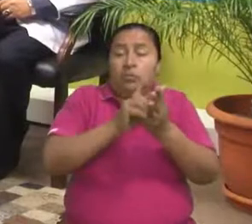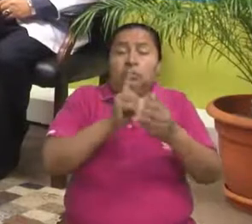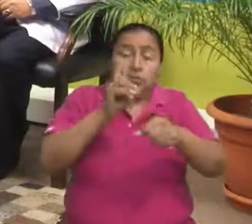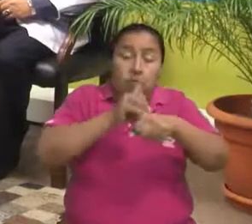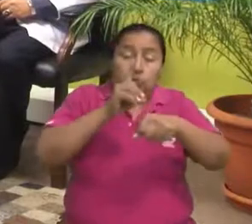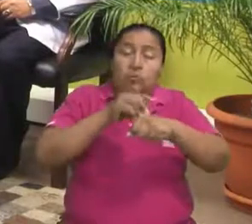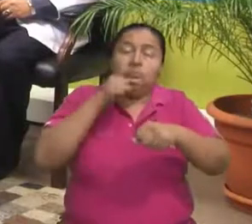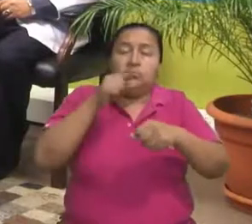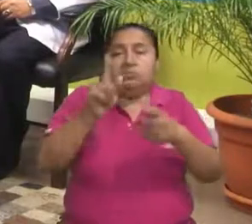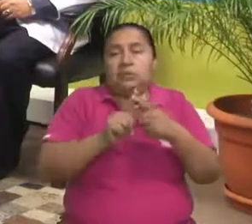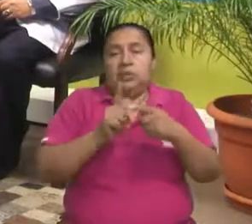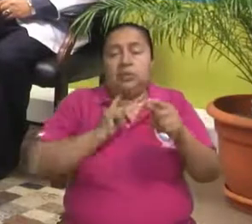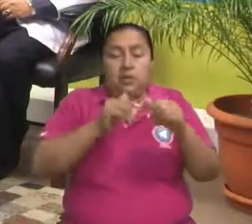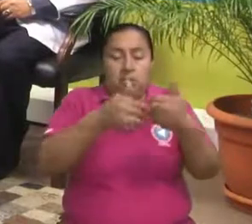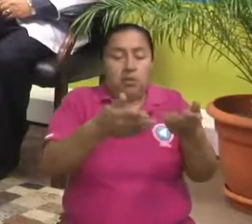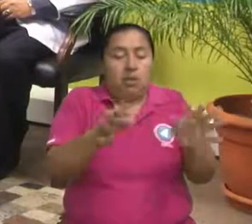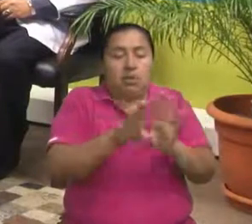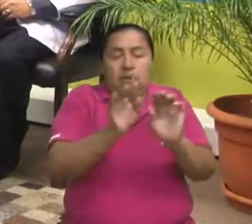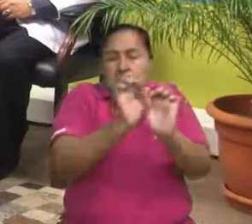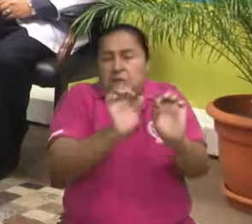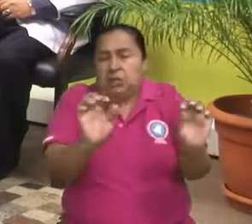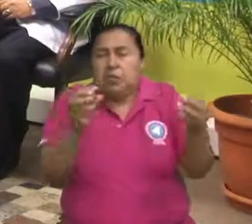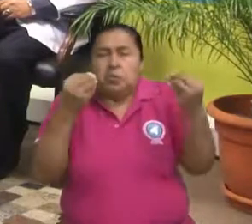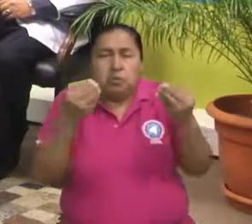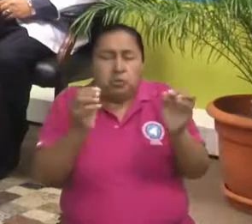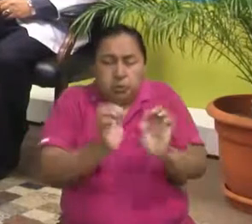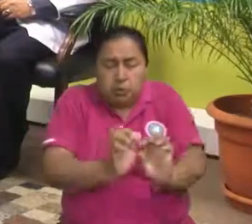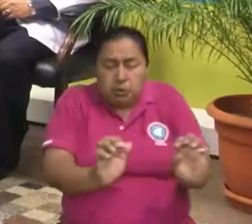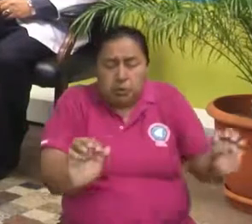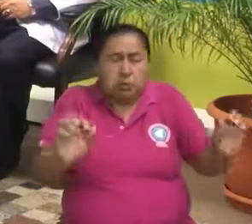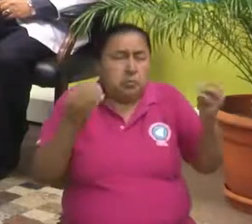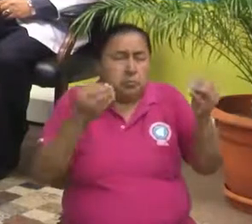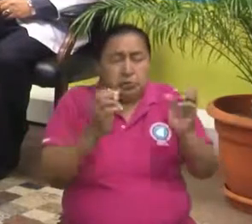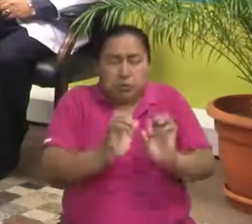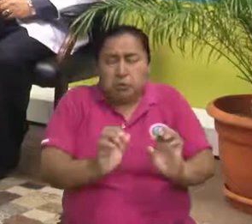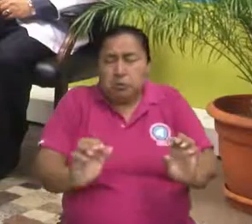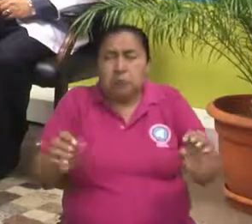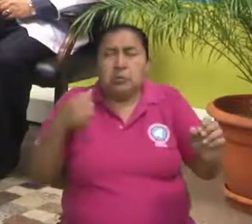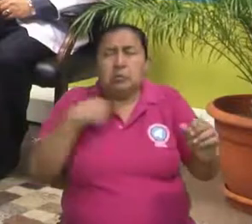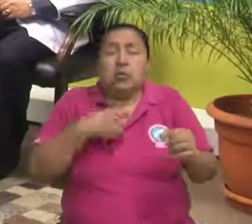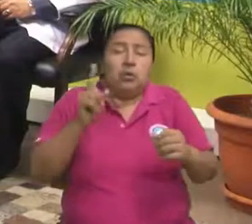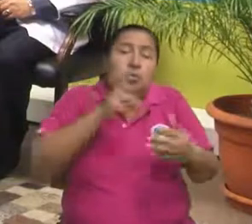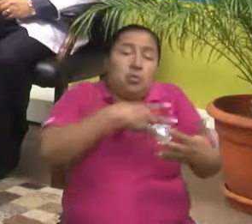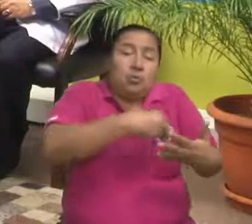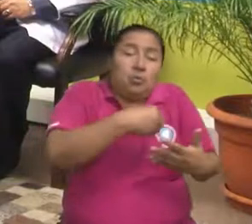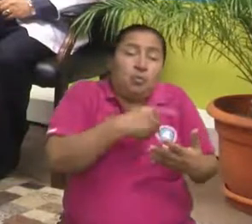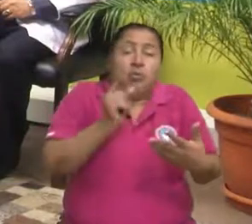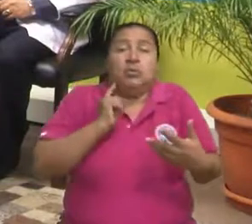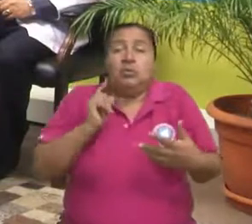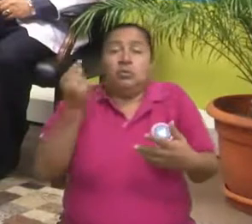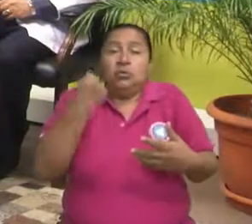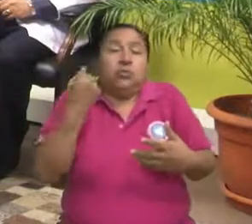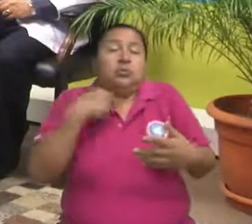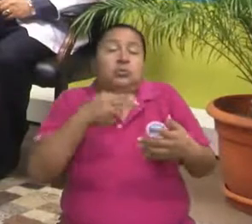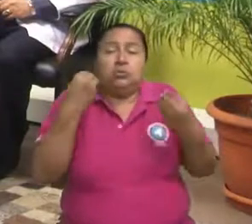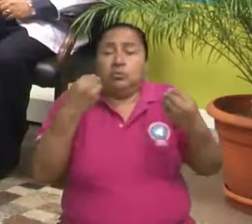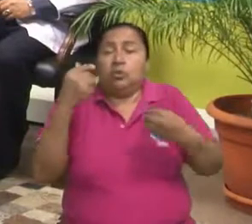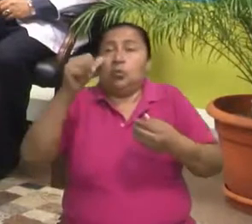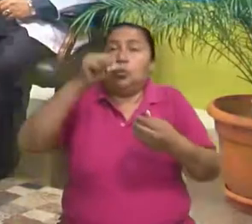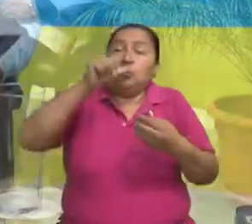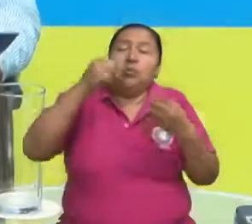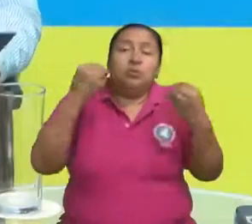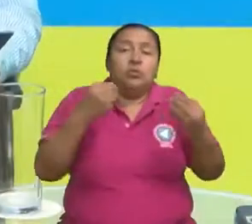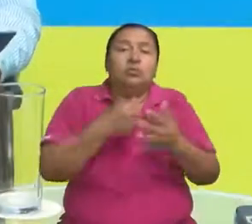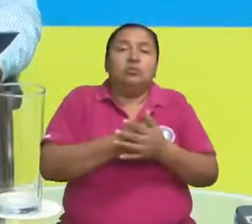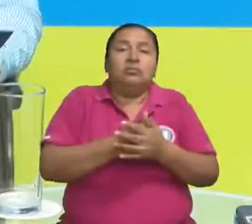en un aula de clase, niños, con pocos niños, el no amamantarse, el usar mucho biberón,